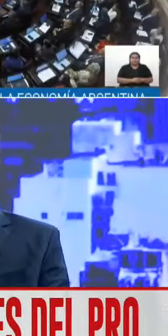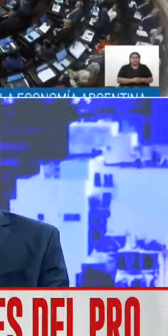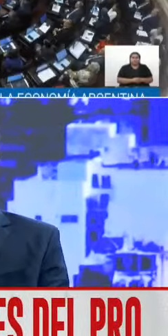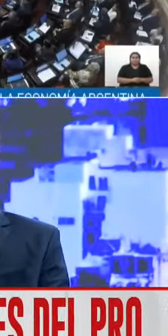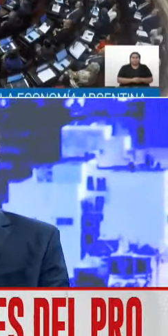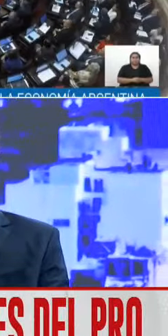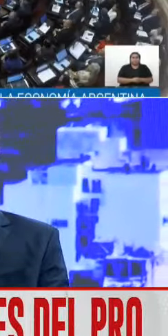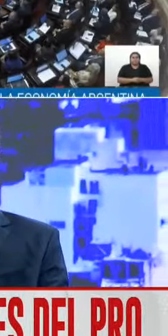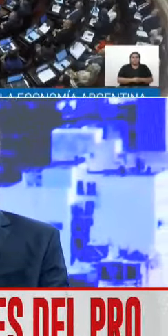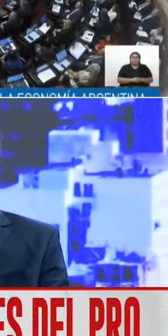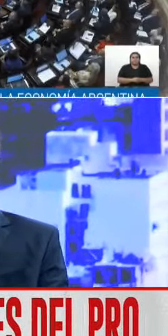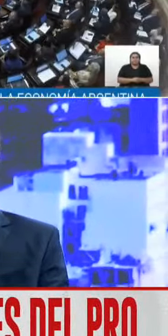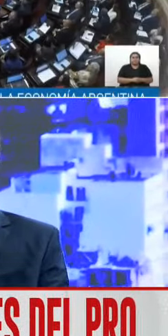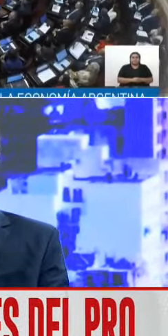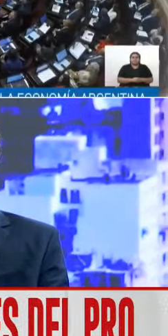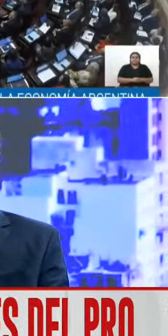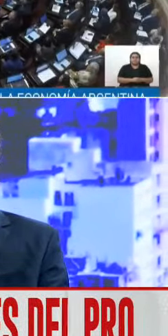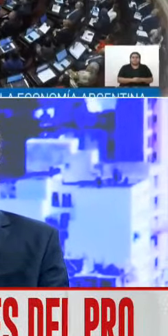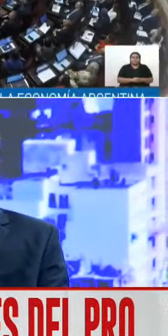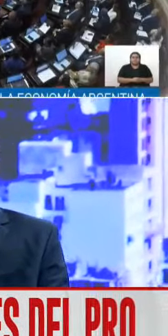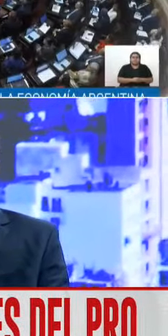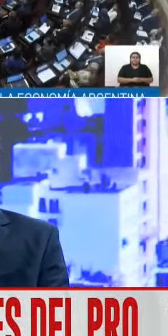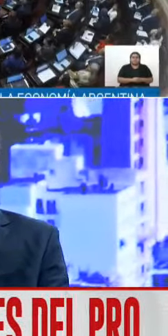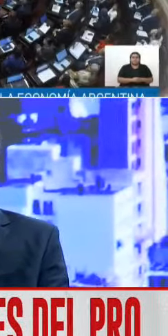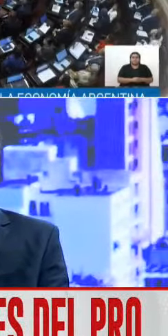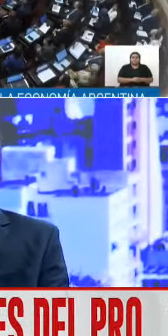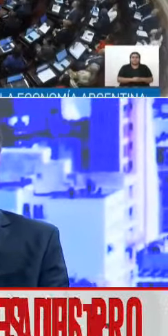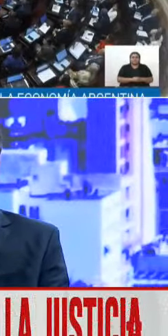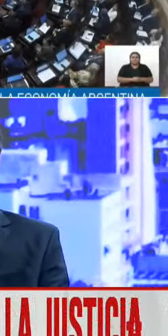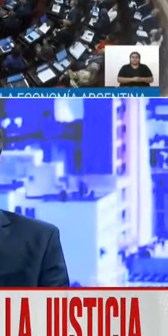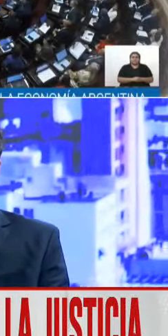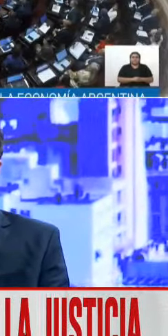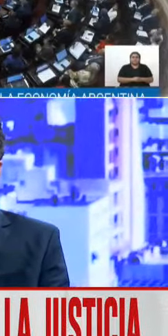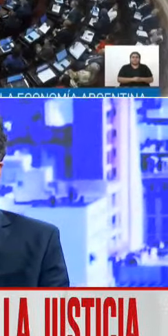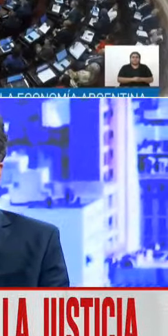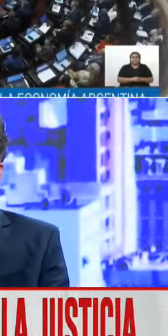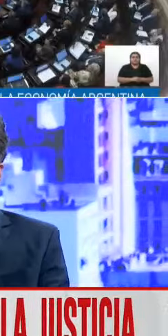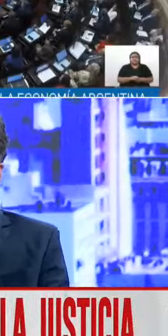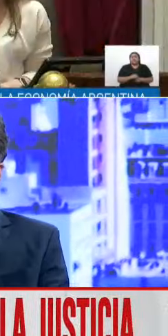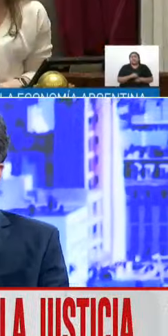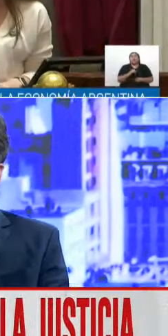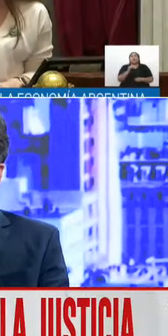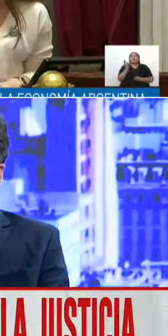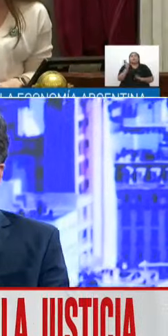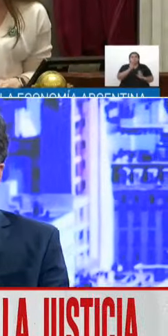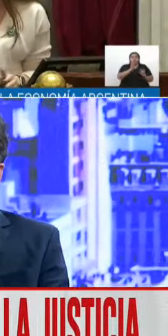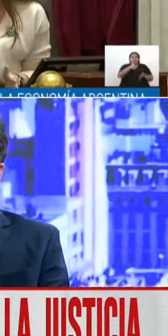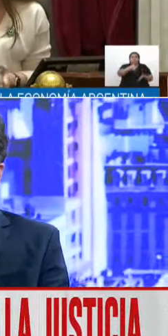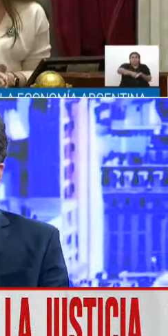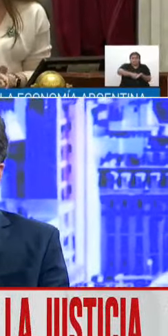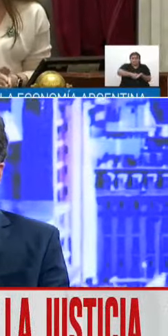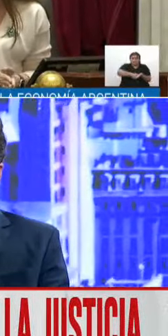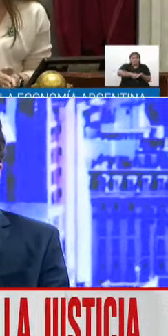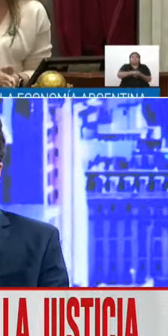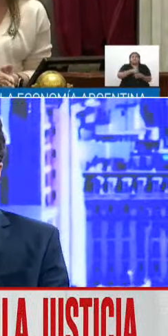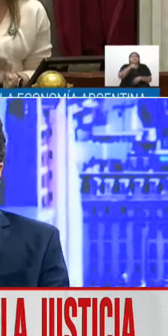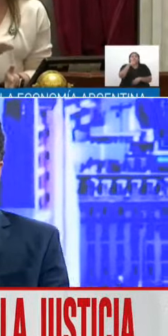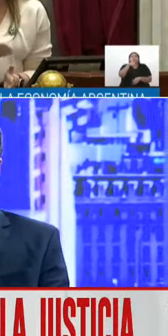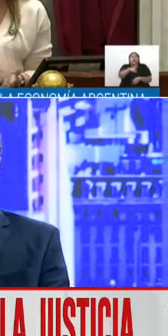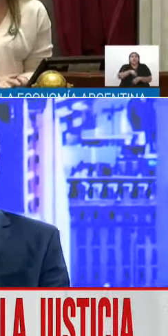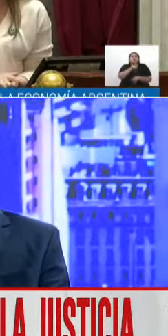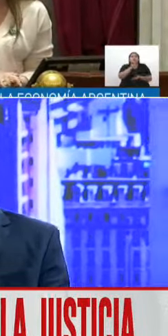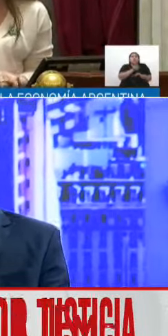Ya los están promocionando. No te preocupes, se funde el chocolate. Sí. Se vuelve, se funde. ¿Cómo? Se recicla. Nada se